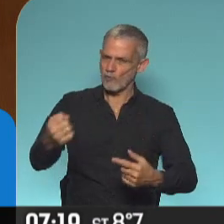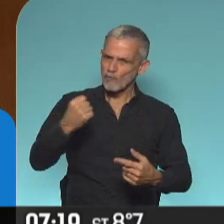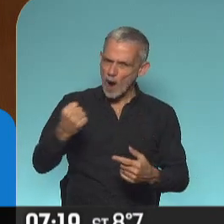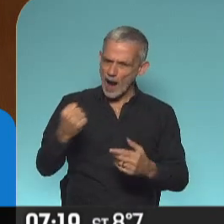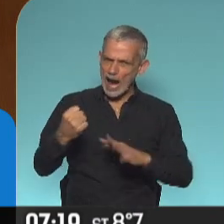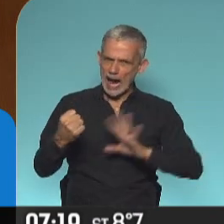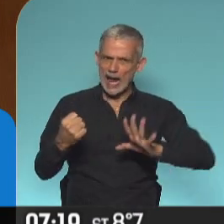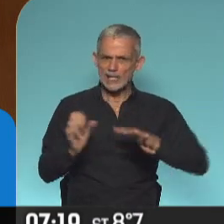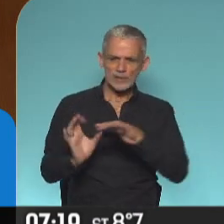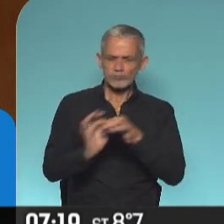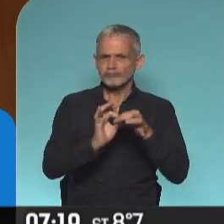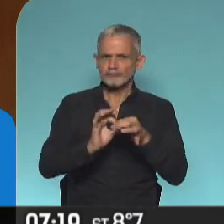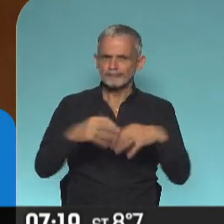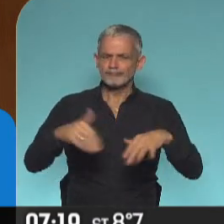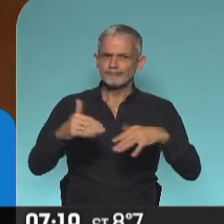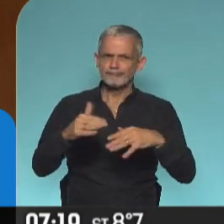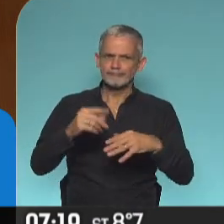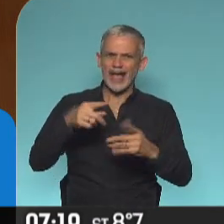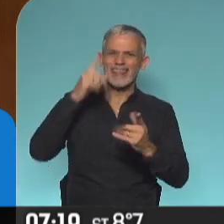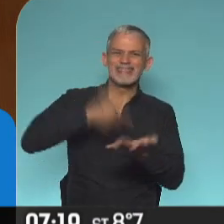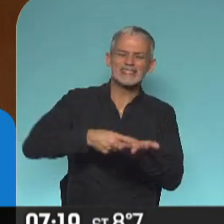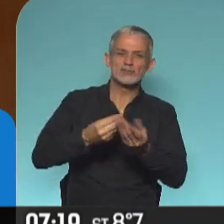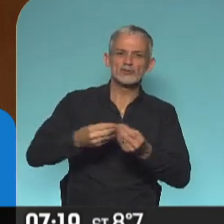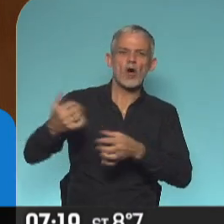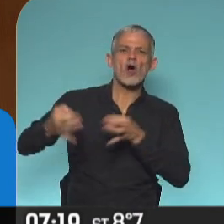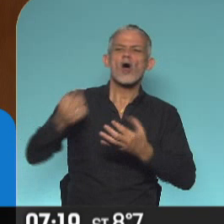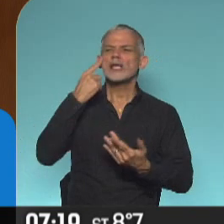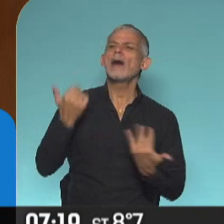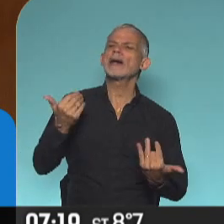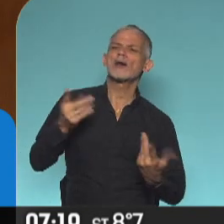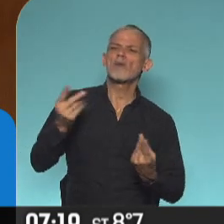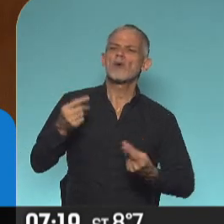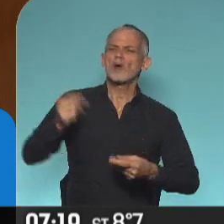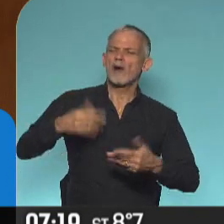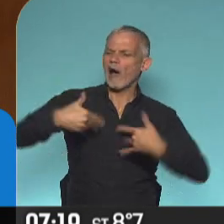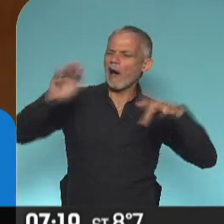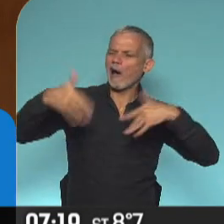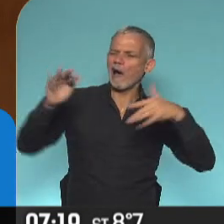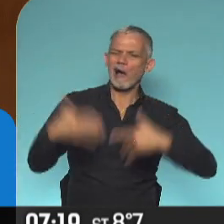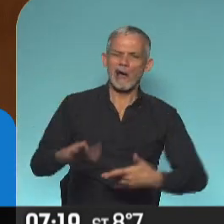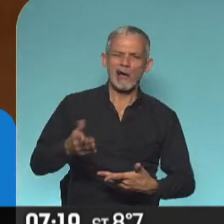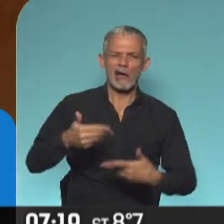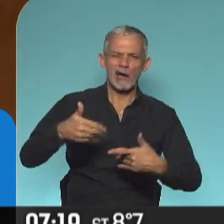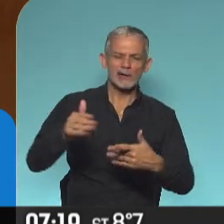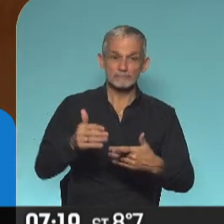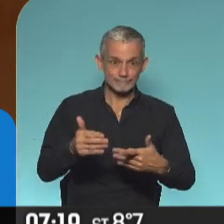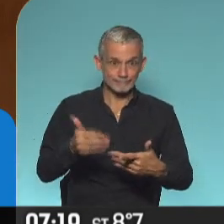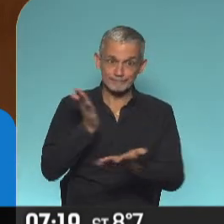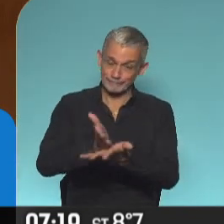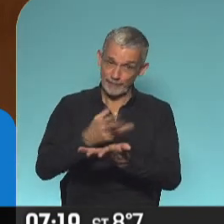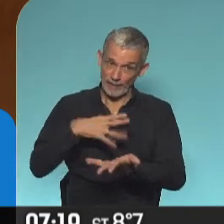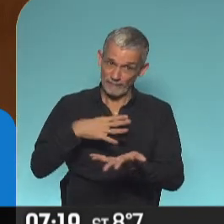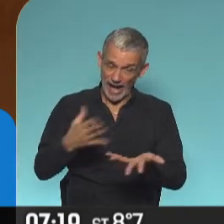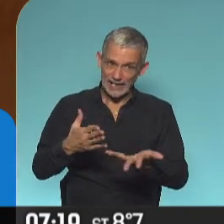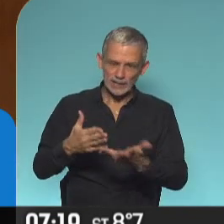¿no? Vinculando a la decisión que tome la Corte con la impunidad, realmente hay mensajes muy